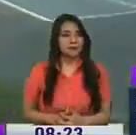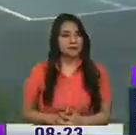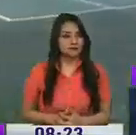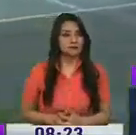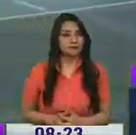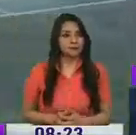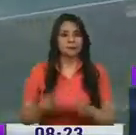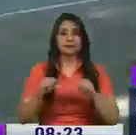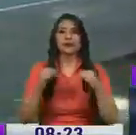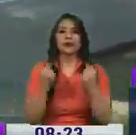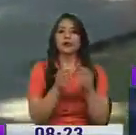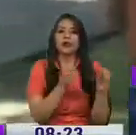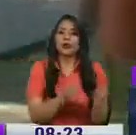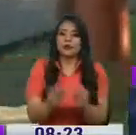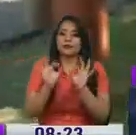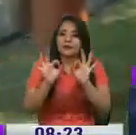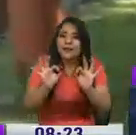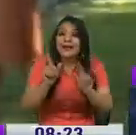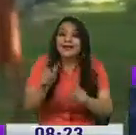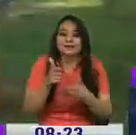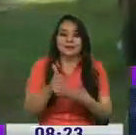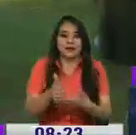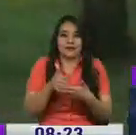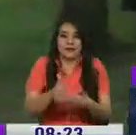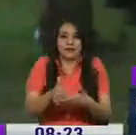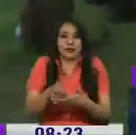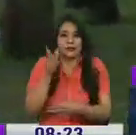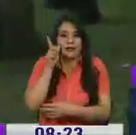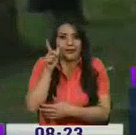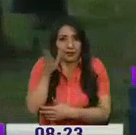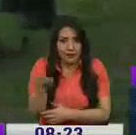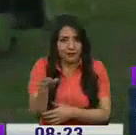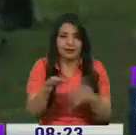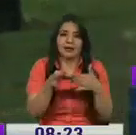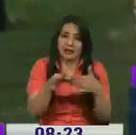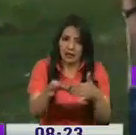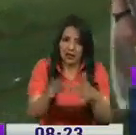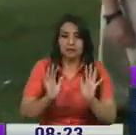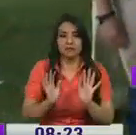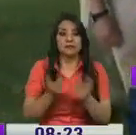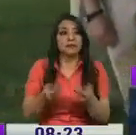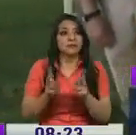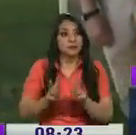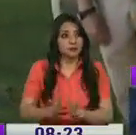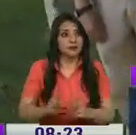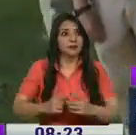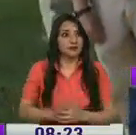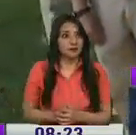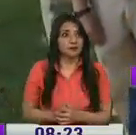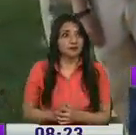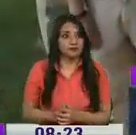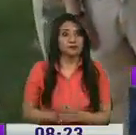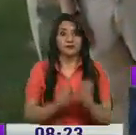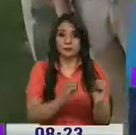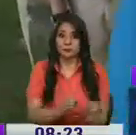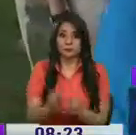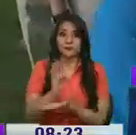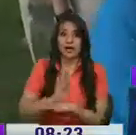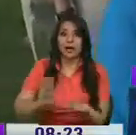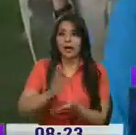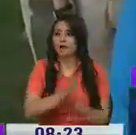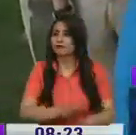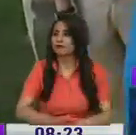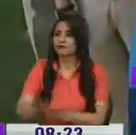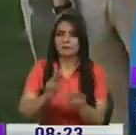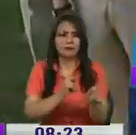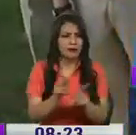grupo organizado. Sí, hemos tenido la gracia de poder organizar el barrio en el sentido